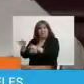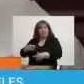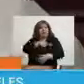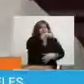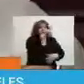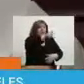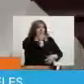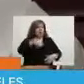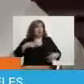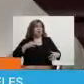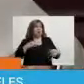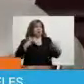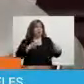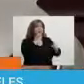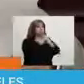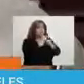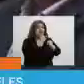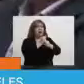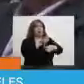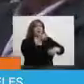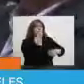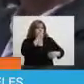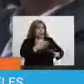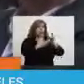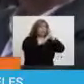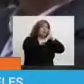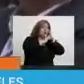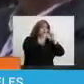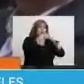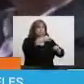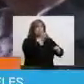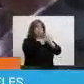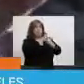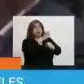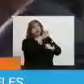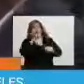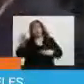los ciudadanos decentes sí tienen para satisfacer sus necesidades.